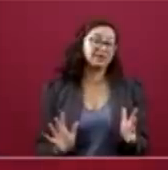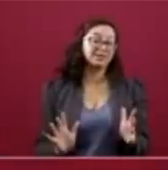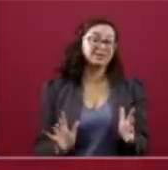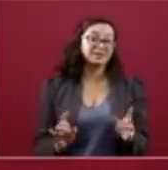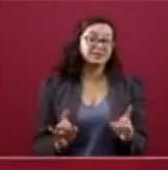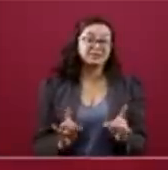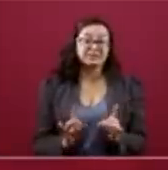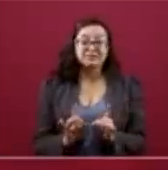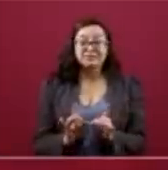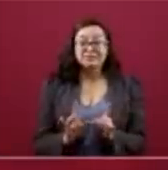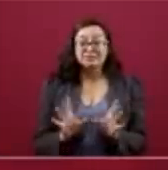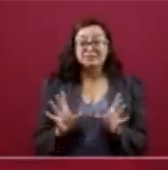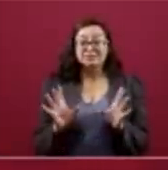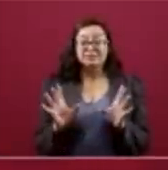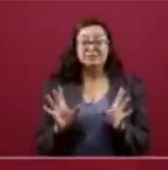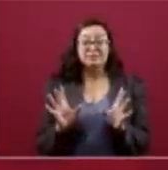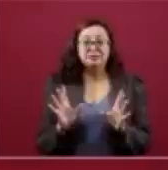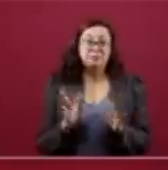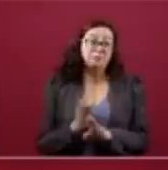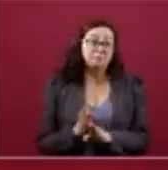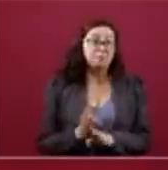no es pasado, es presente,